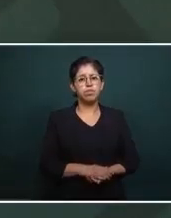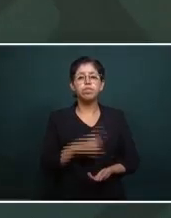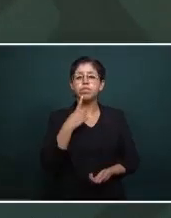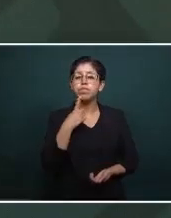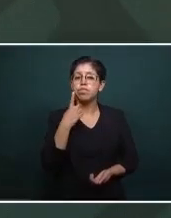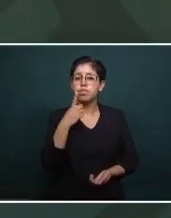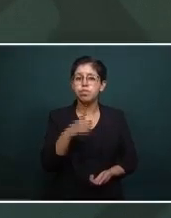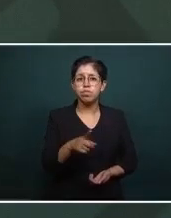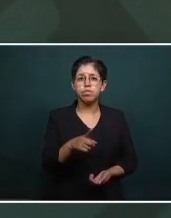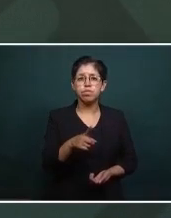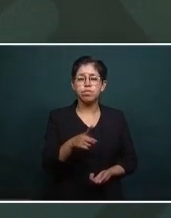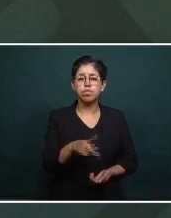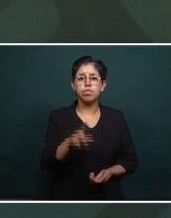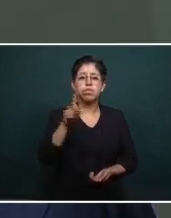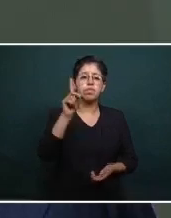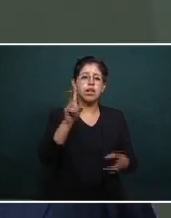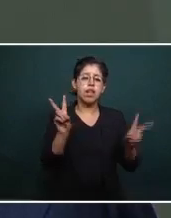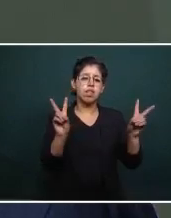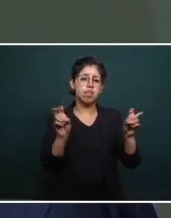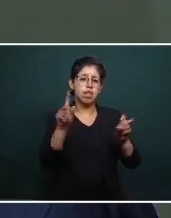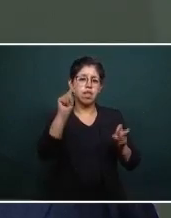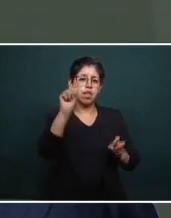prácticas terroristas